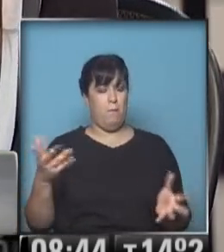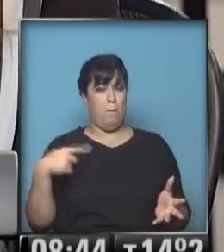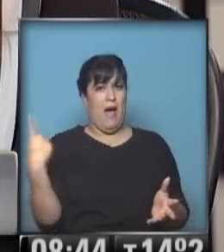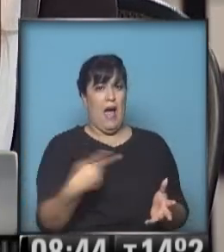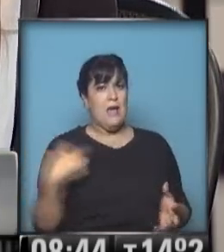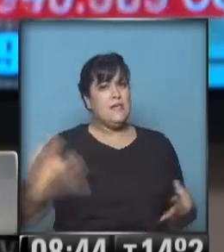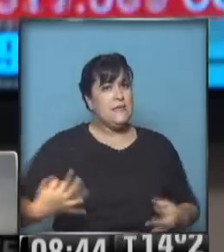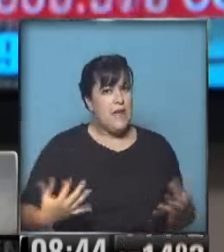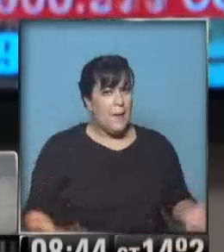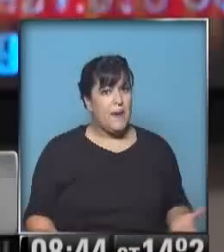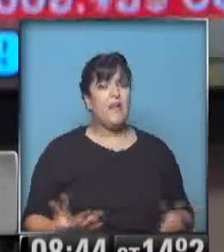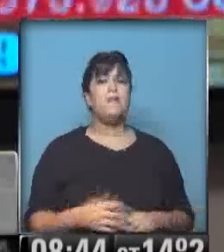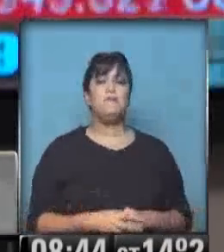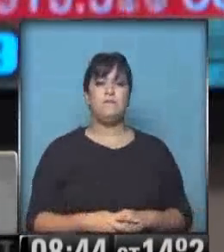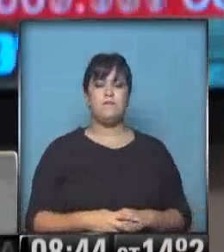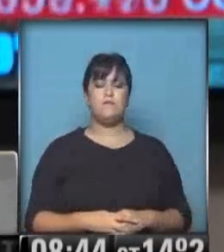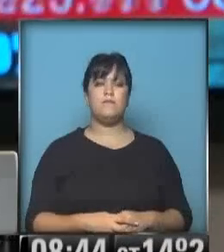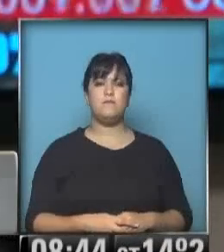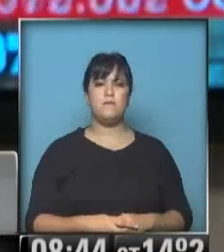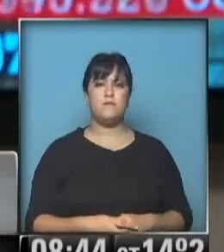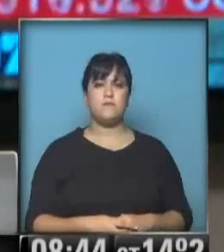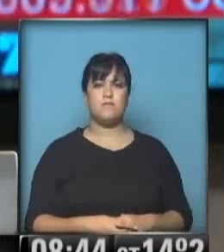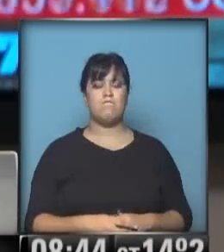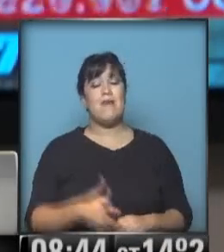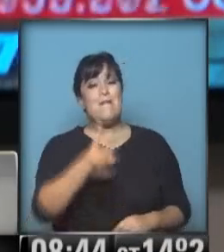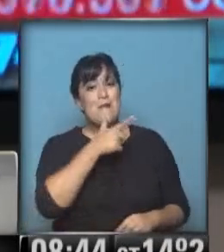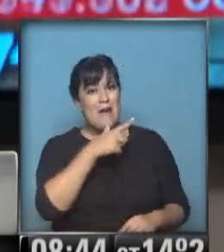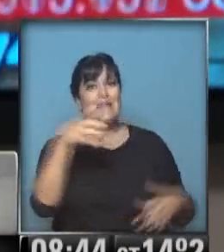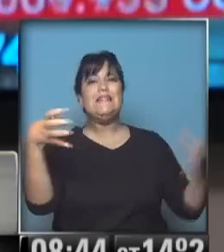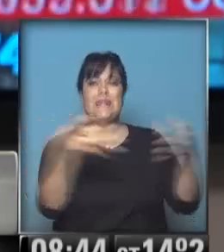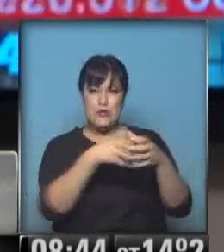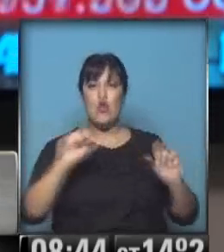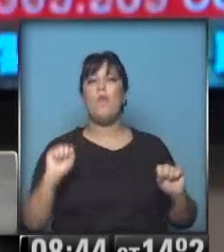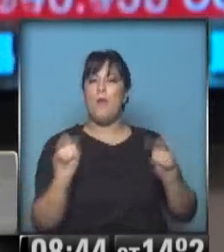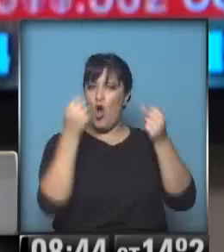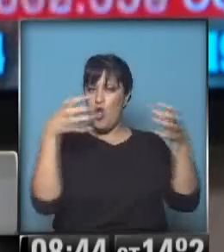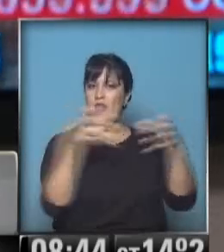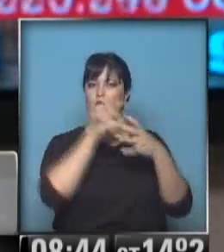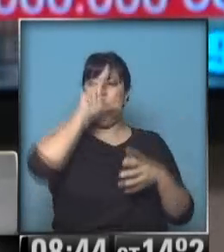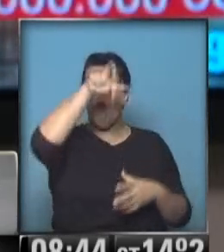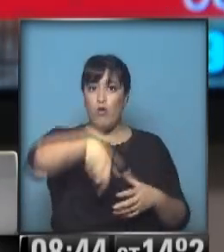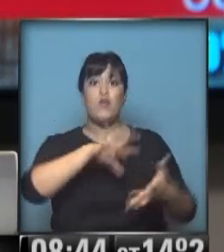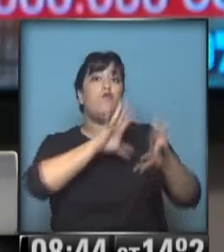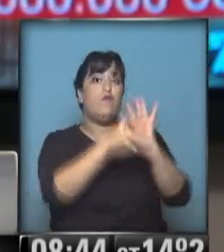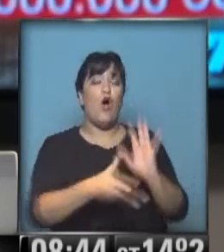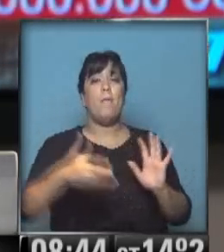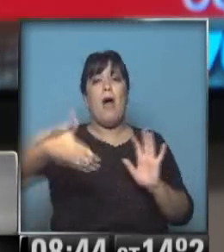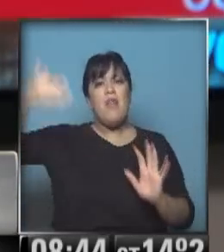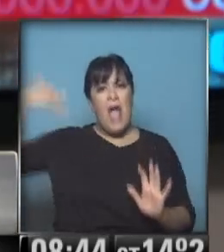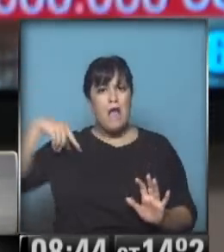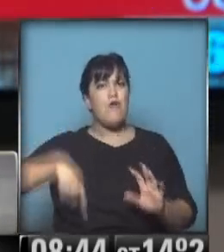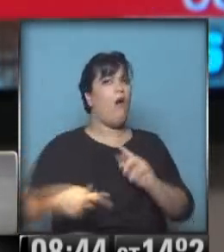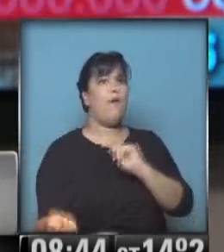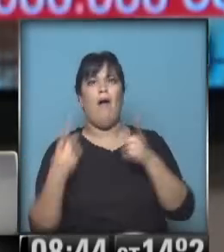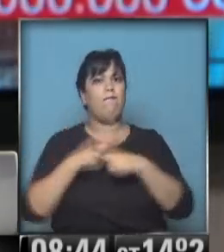tal negociación eh yo creo que este este y otros eh Otras cuestiones que Argentina rompió el molde en estos años en lo que le están